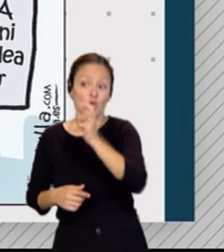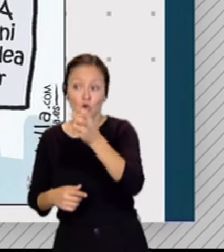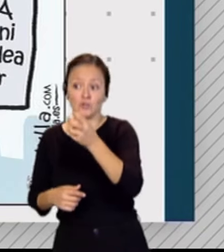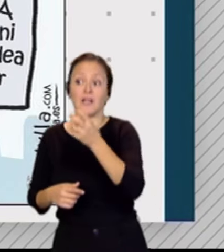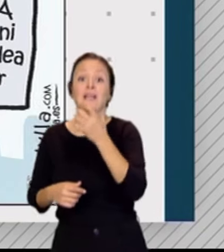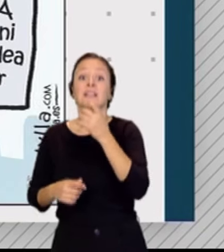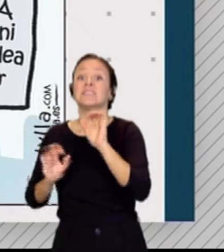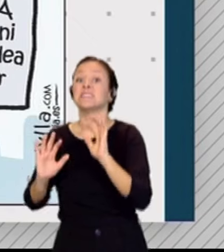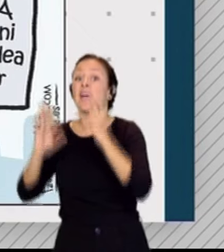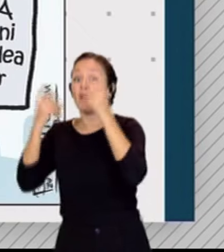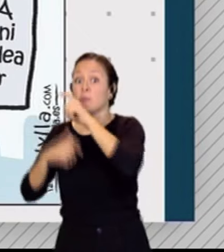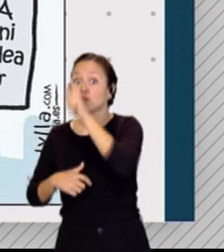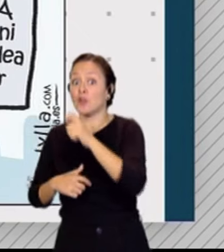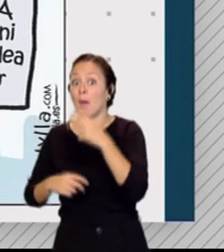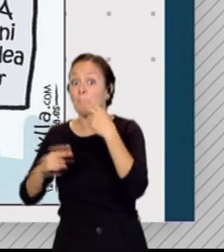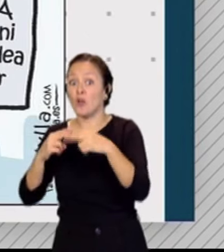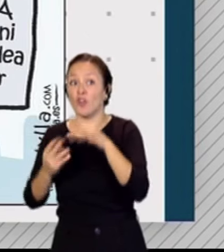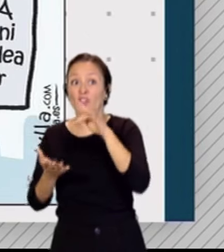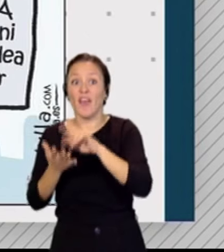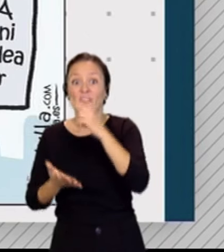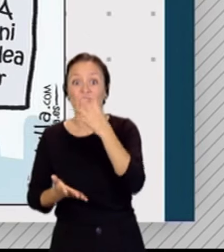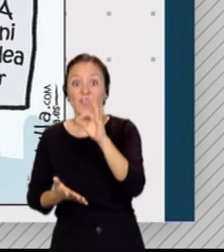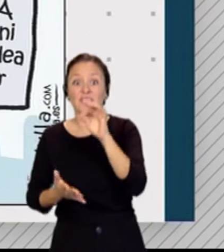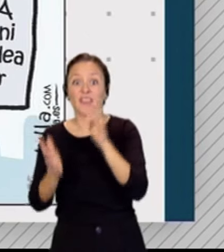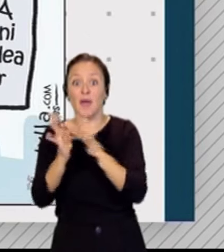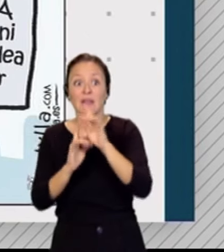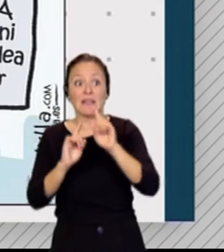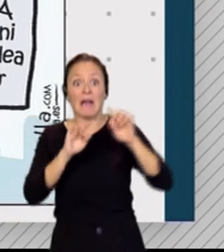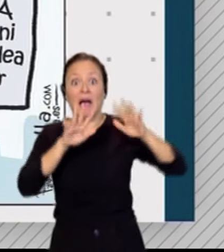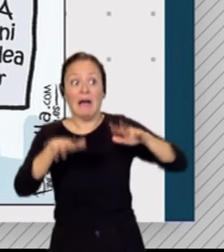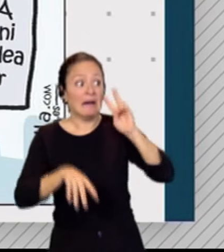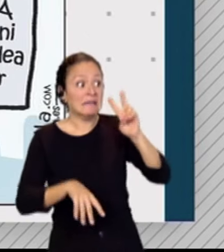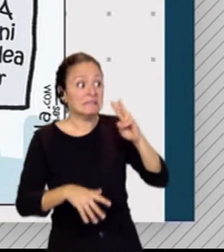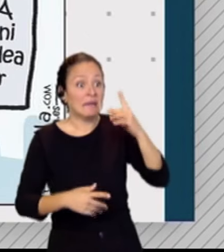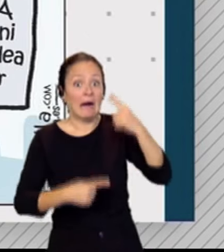20a no tienen ni puñetera idea qué hacer